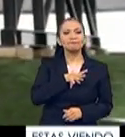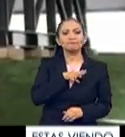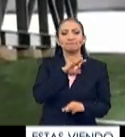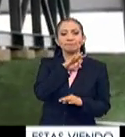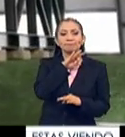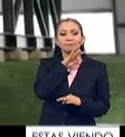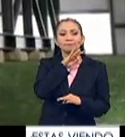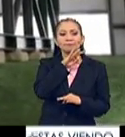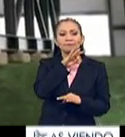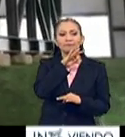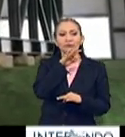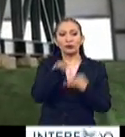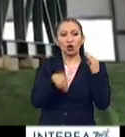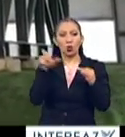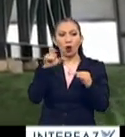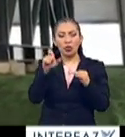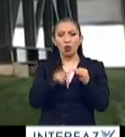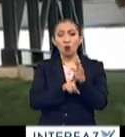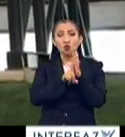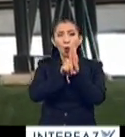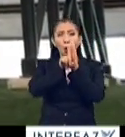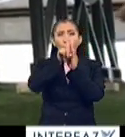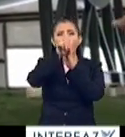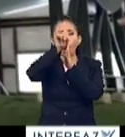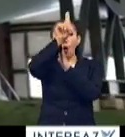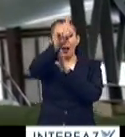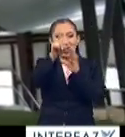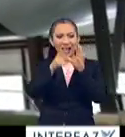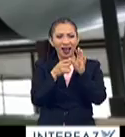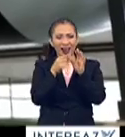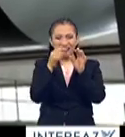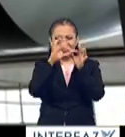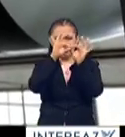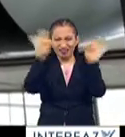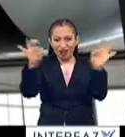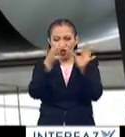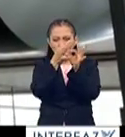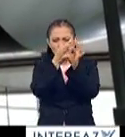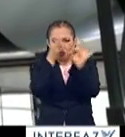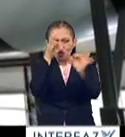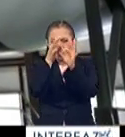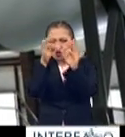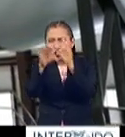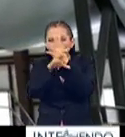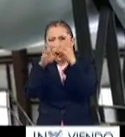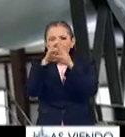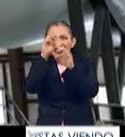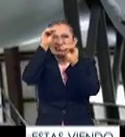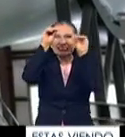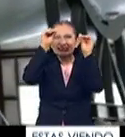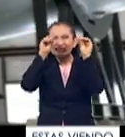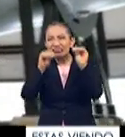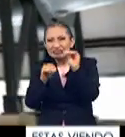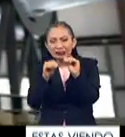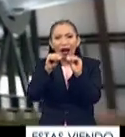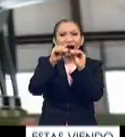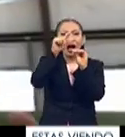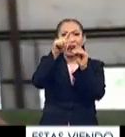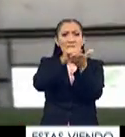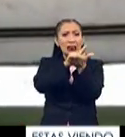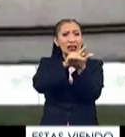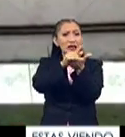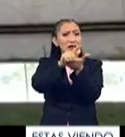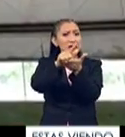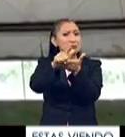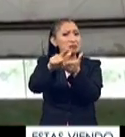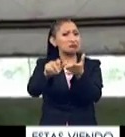todo eso... Cuando se va al espacio, todos esos cables, todos esos tubitos, todos esos sistemas están